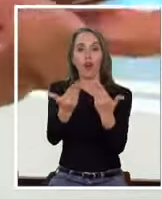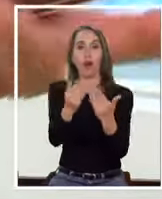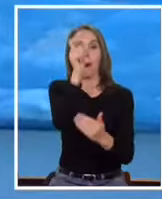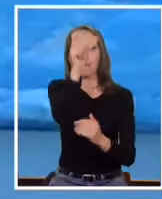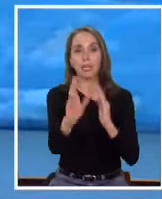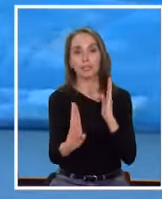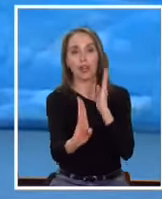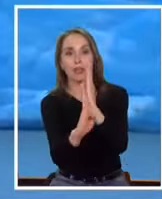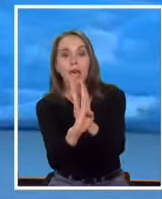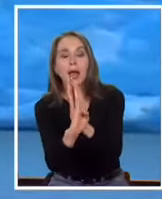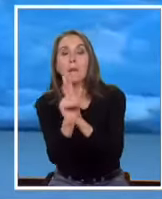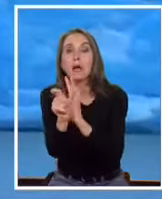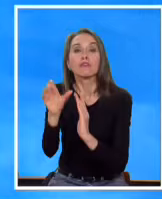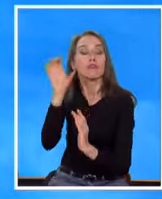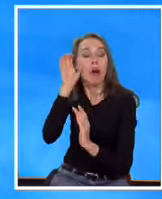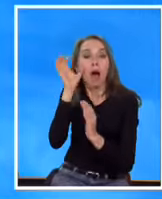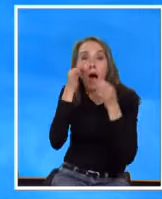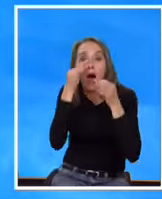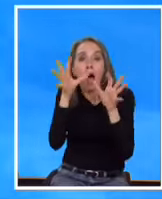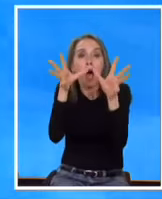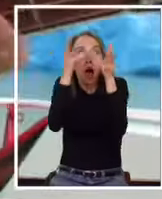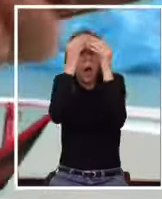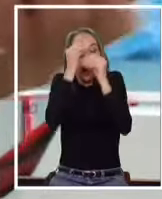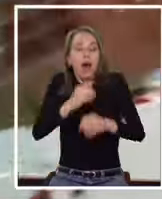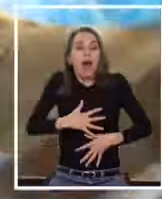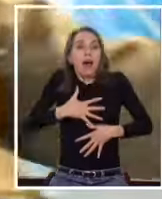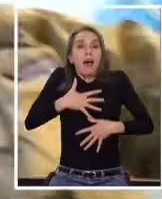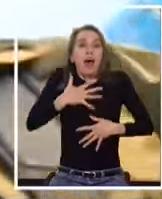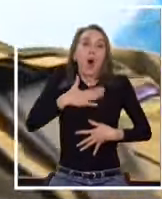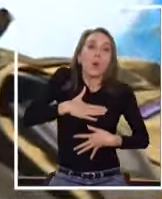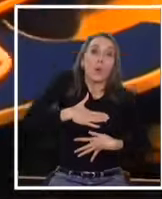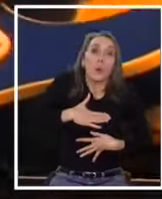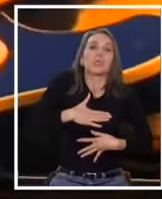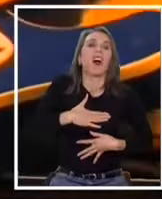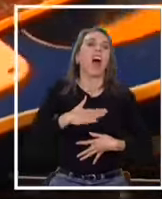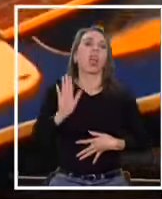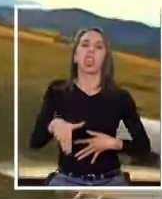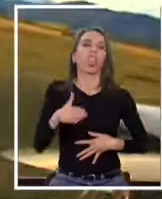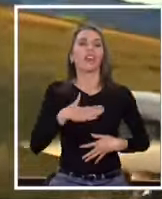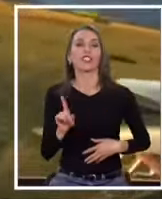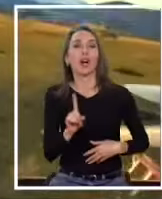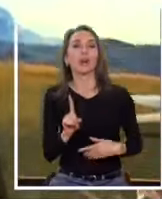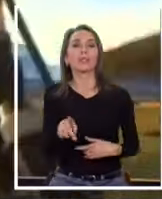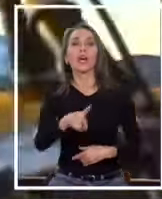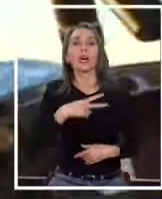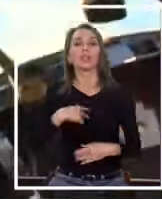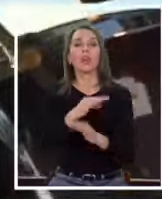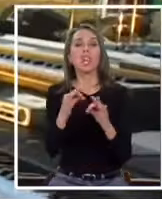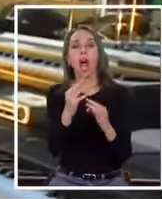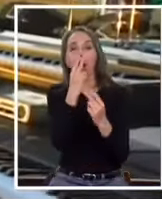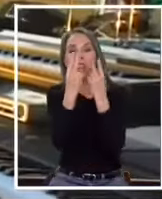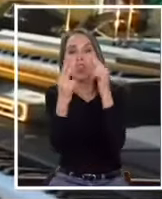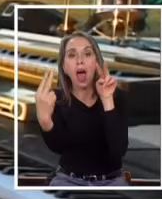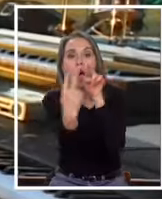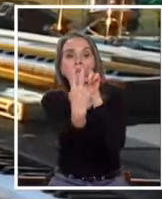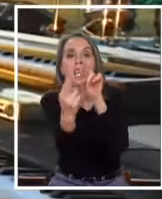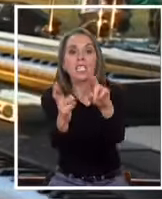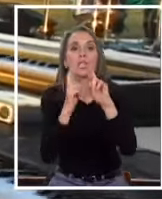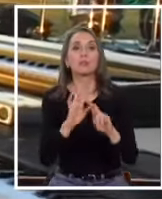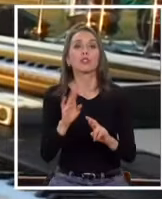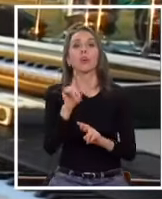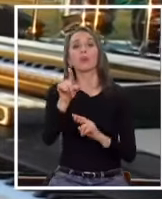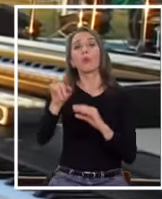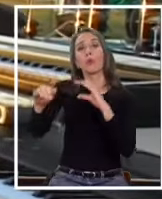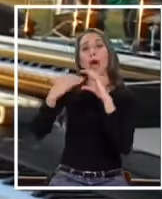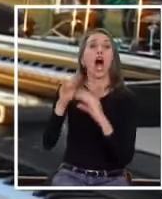lo recibe, lo percibe, les gusta, no les gusta. Pero nosotros no recibimos reacción, salvo que tú después me mandes